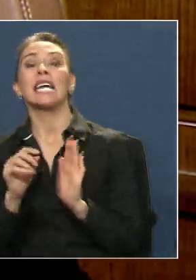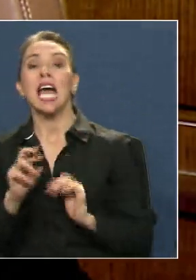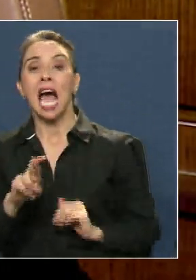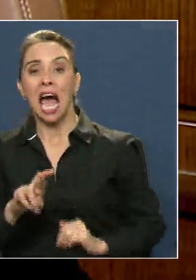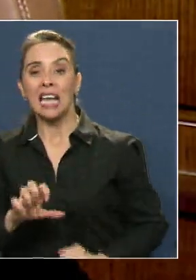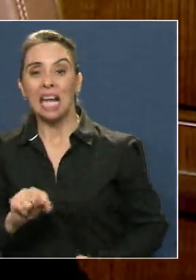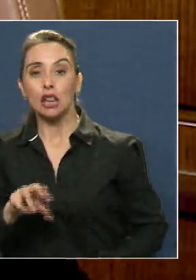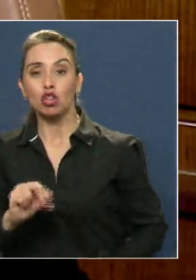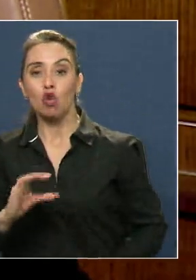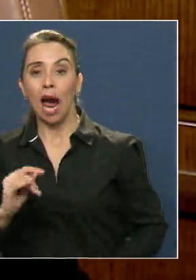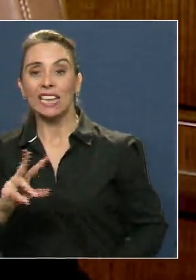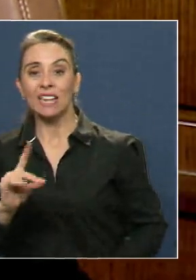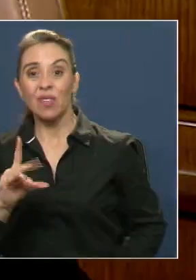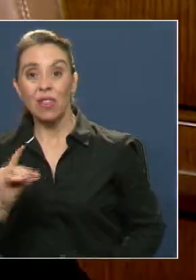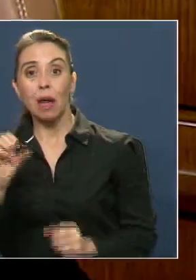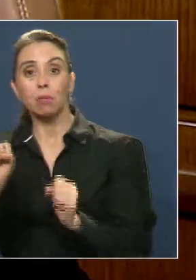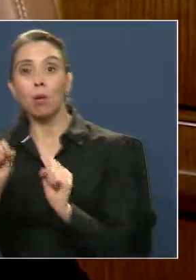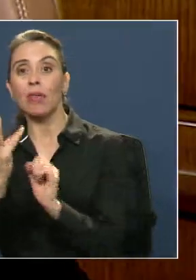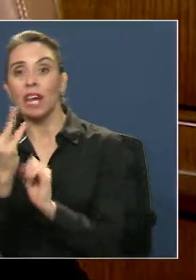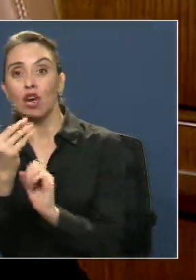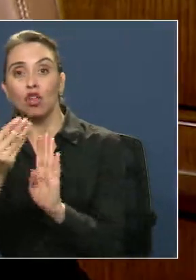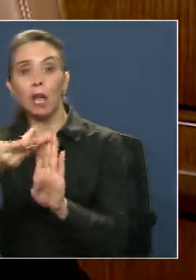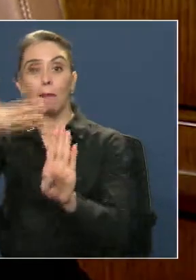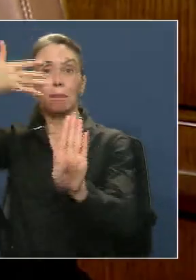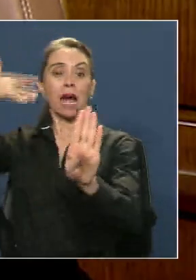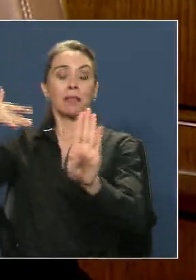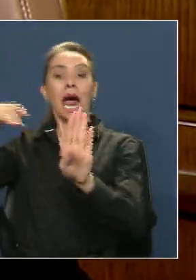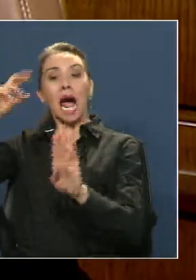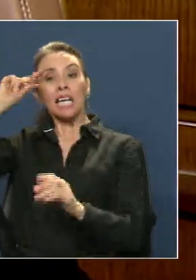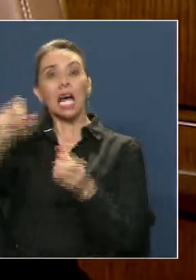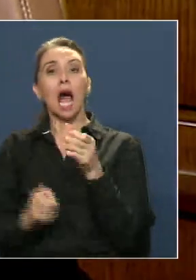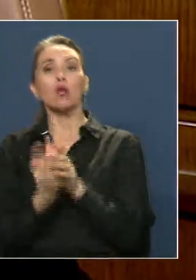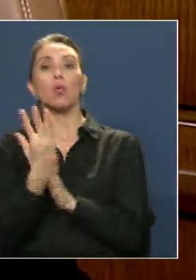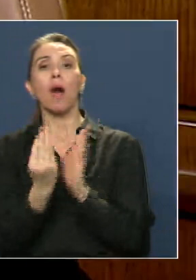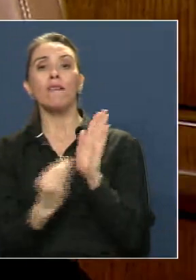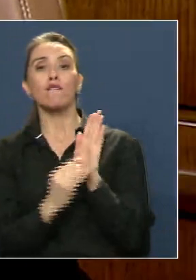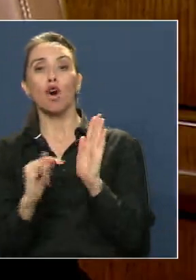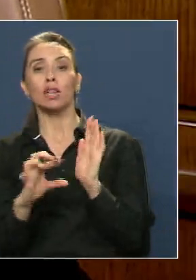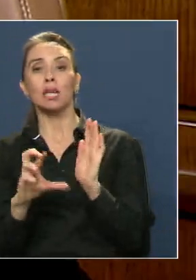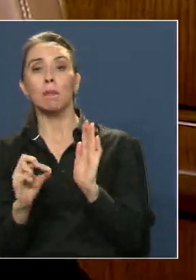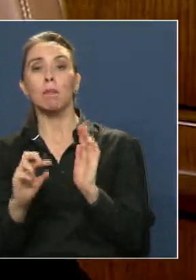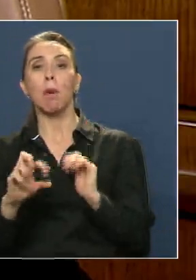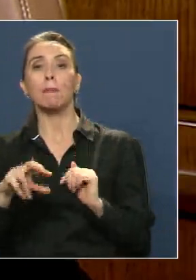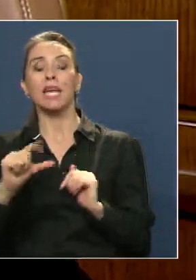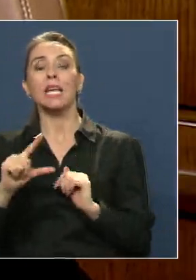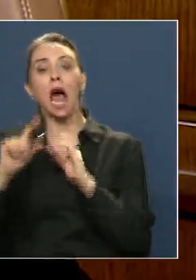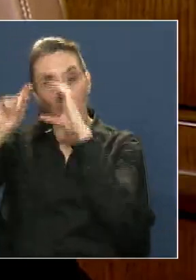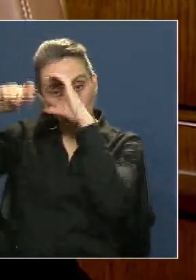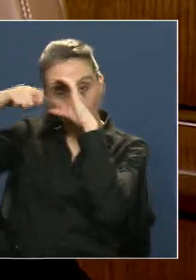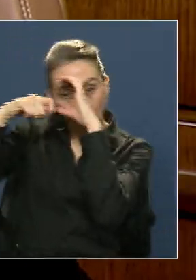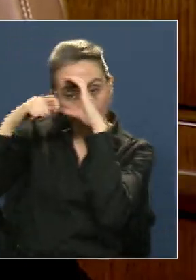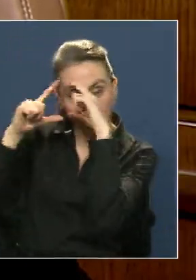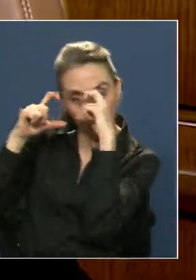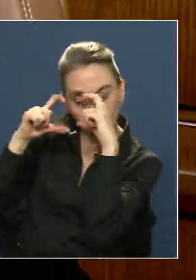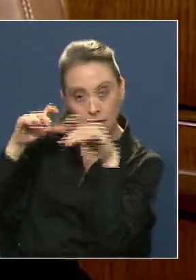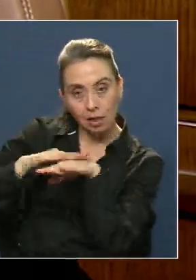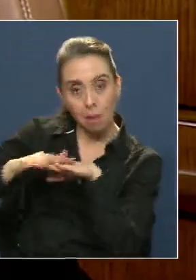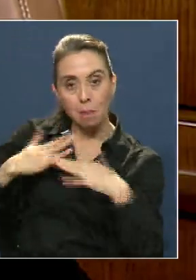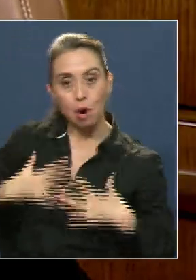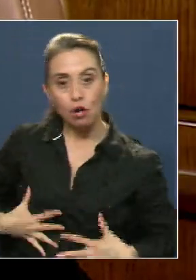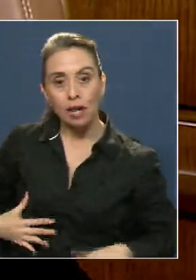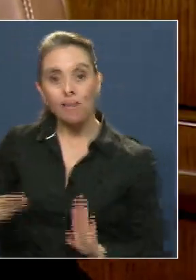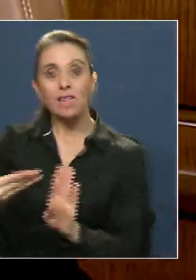situación, estamos creando un tipo penal nuevo respecto de los hechos de pornografía cometidos antes del año